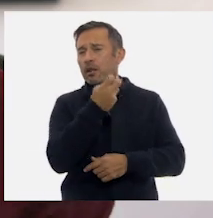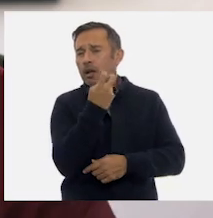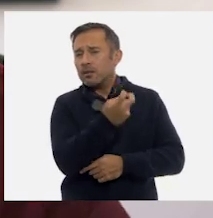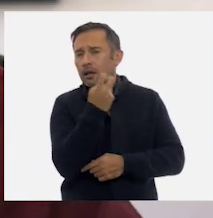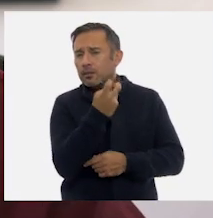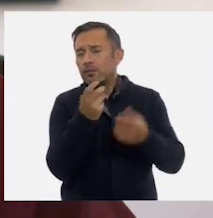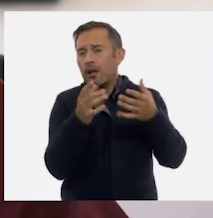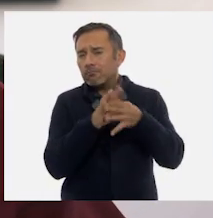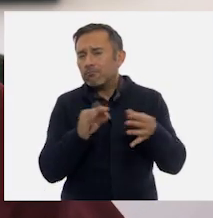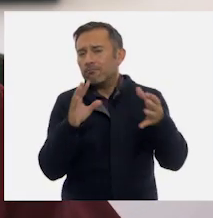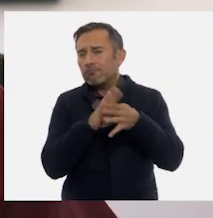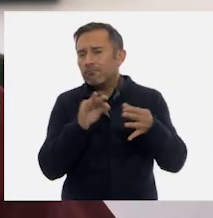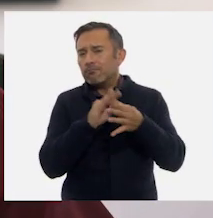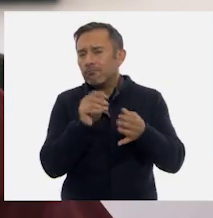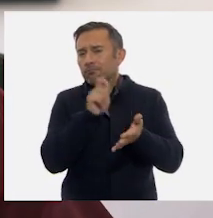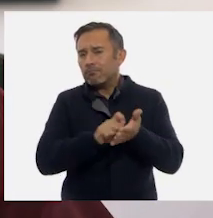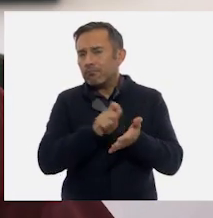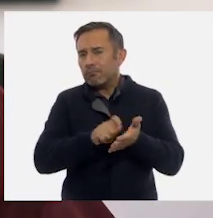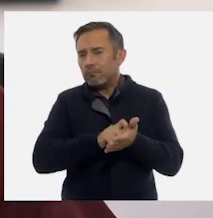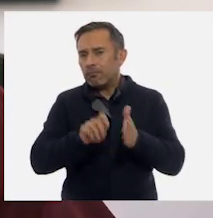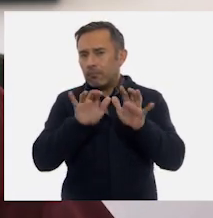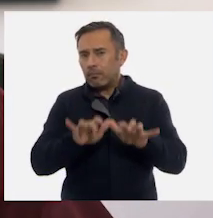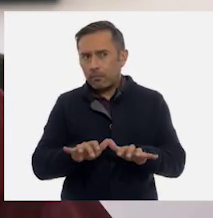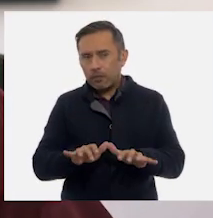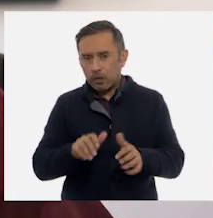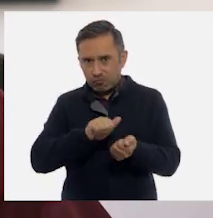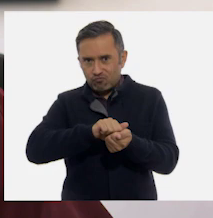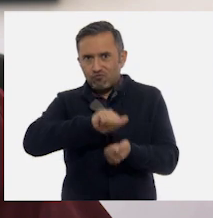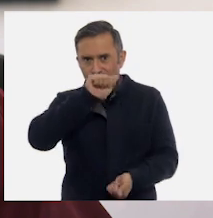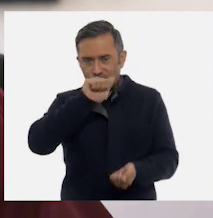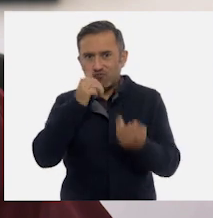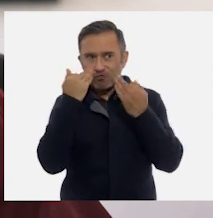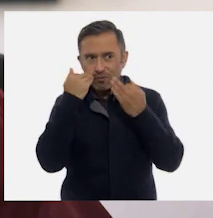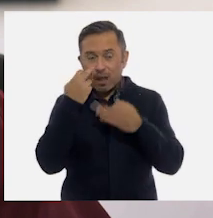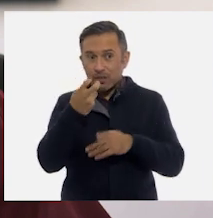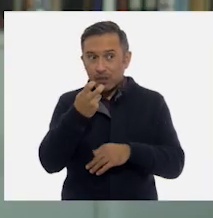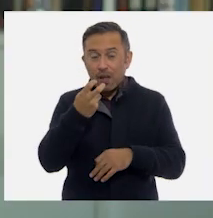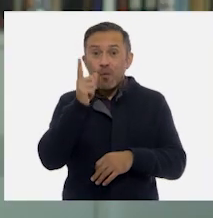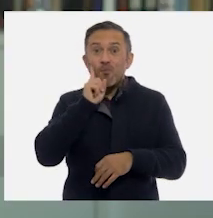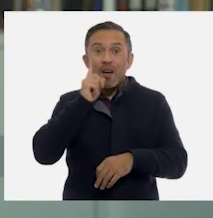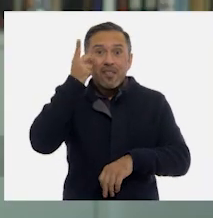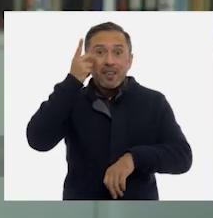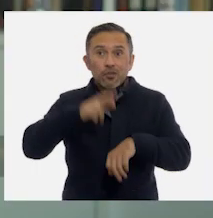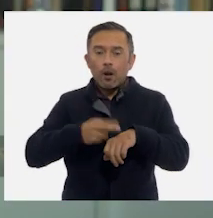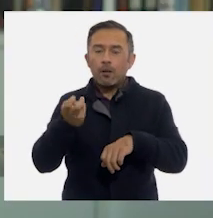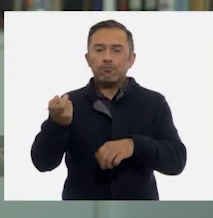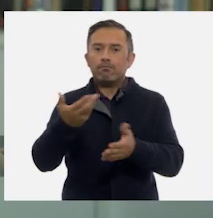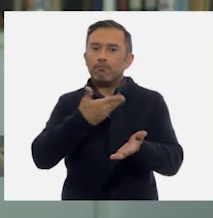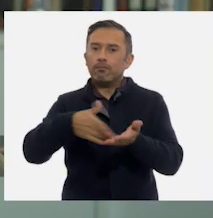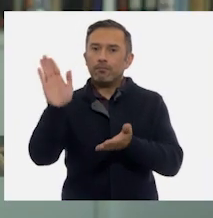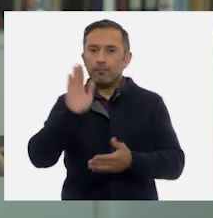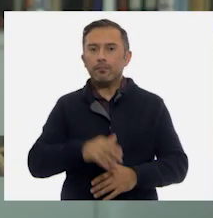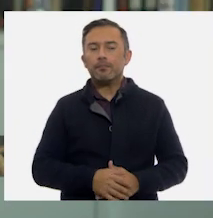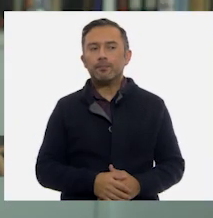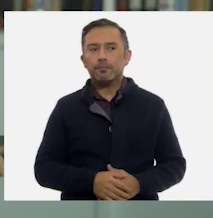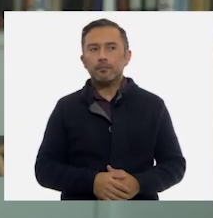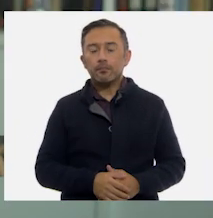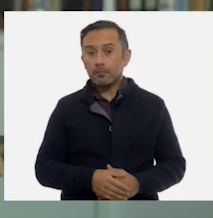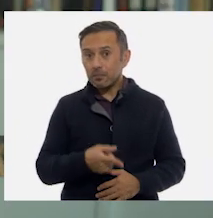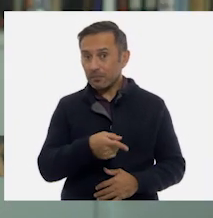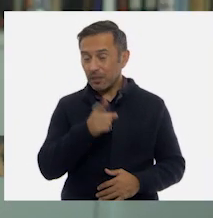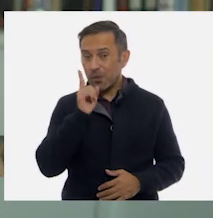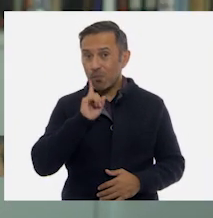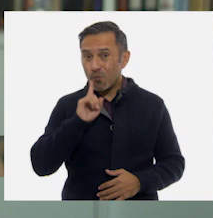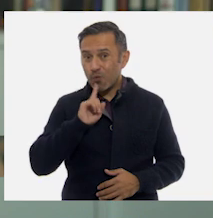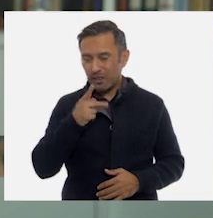esto. Consiguió que quitaran a la directora de la cárcel de mujeres. Bueno, el periodismo para Elena Garro creo que es importante para